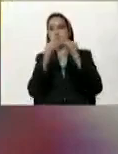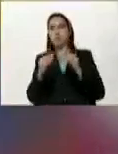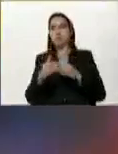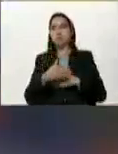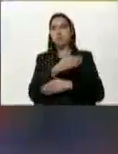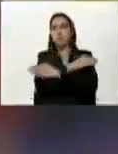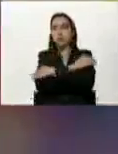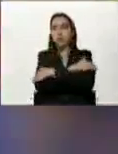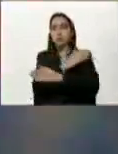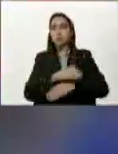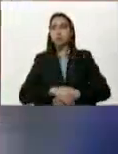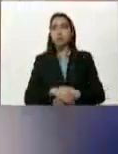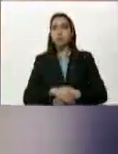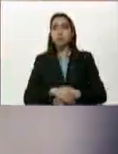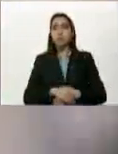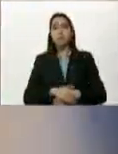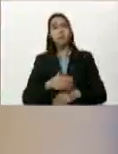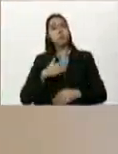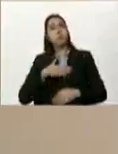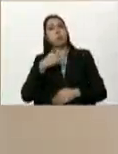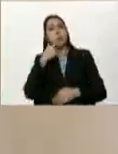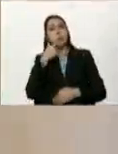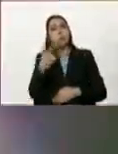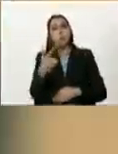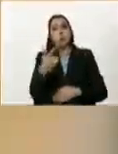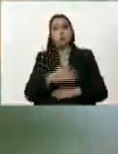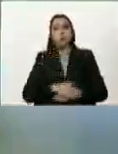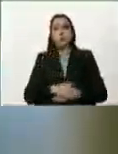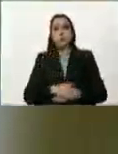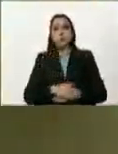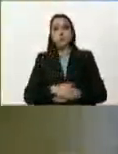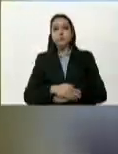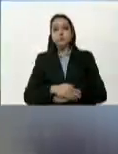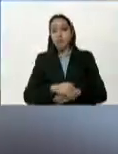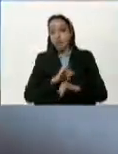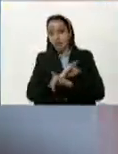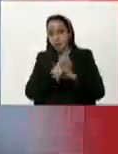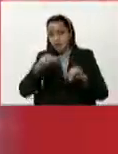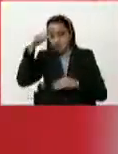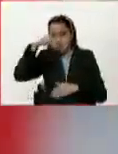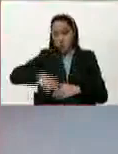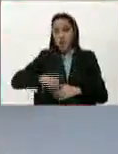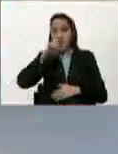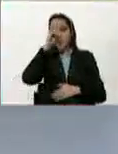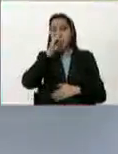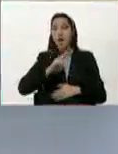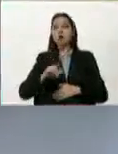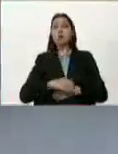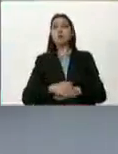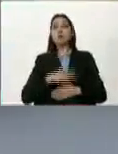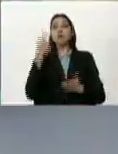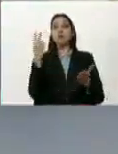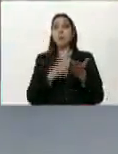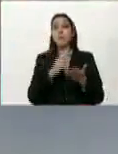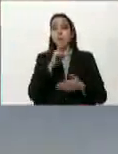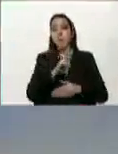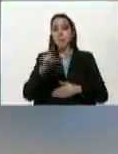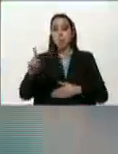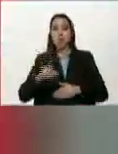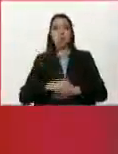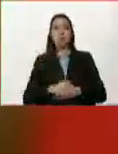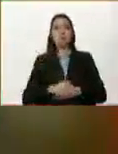y entonces cuando uno dice está terminando el año 2021